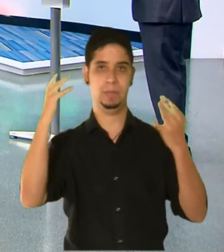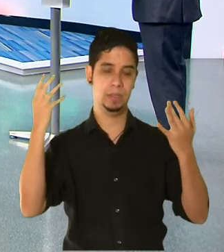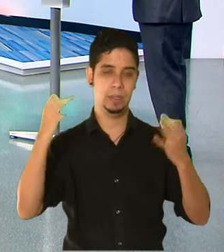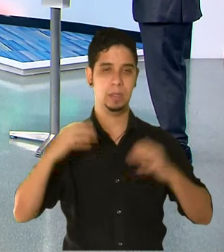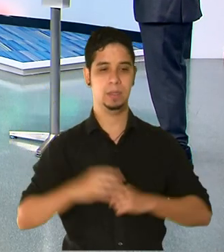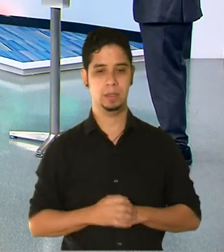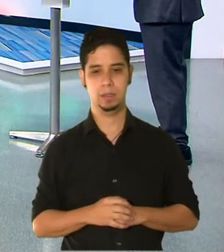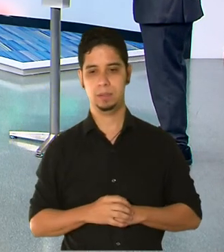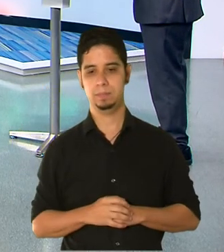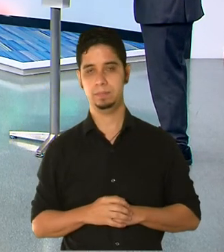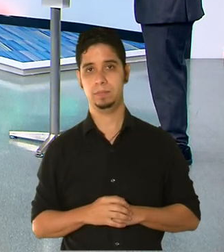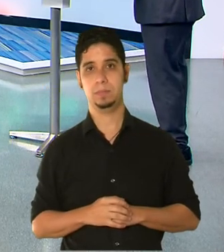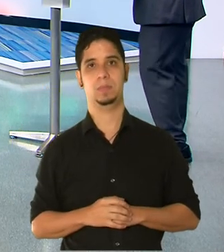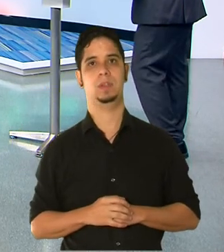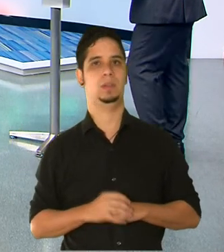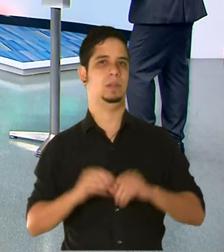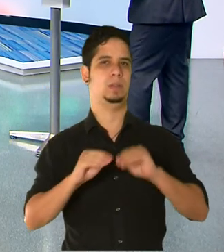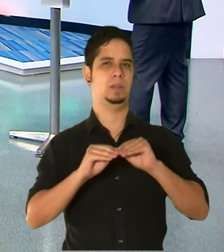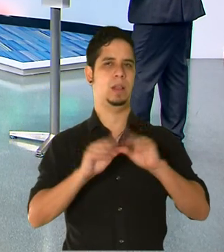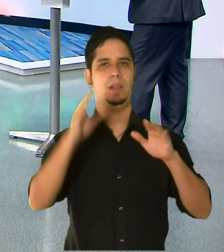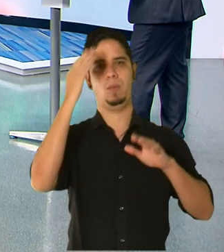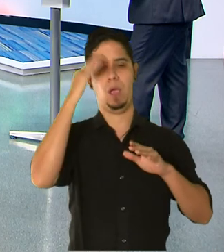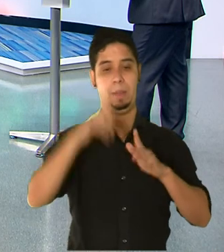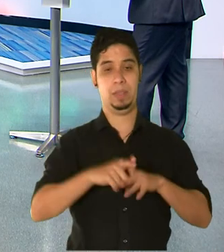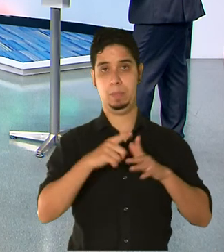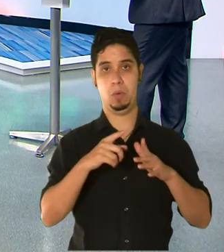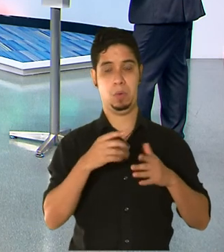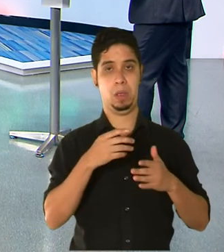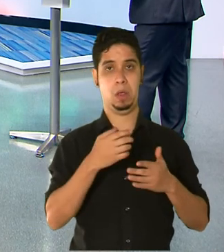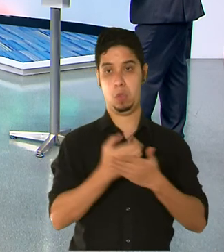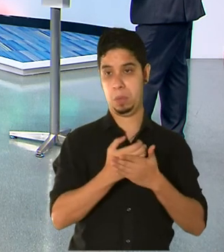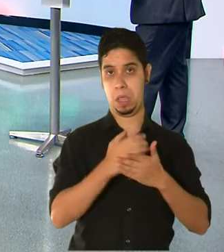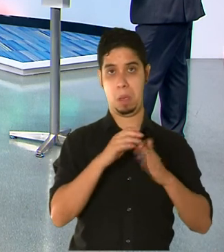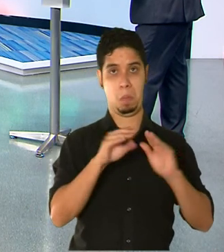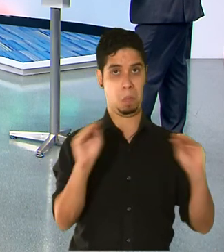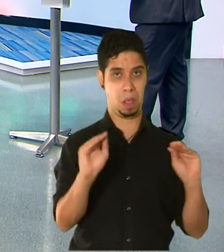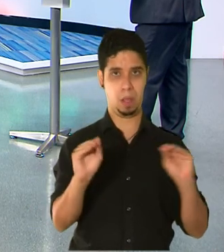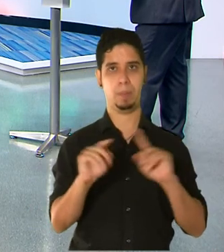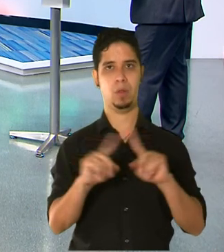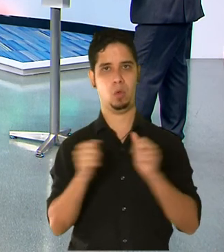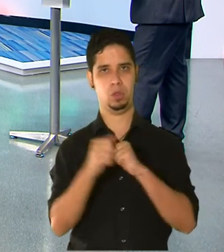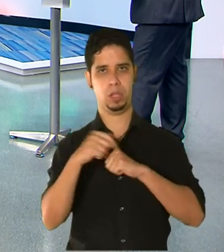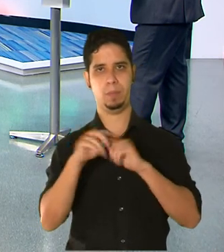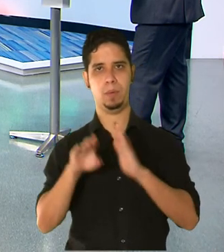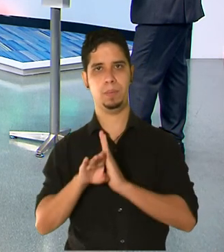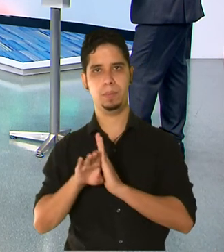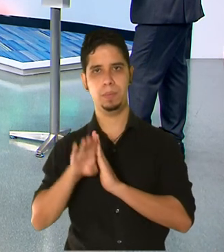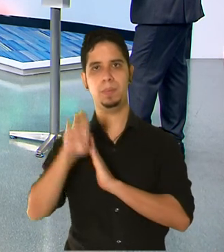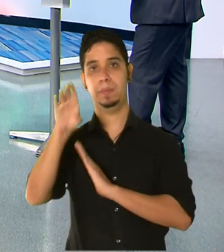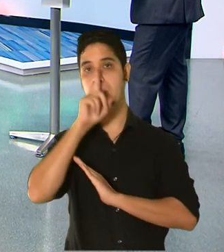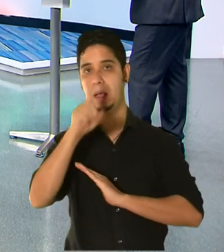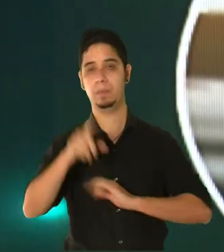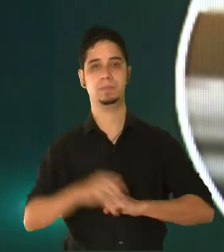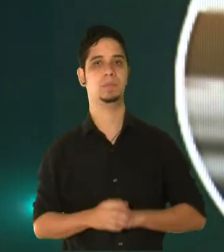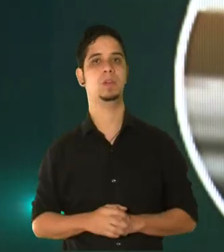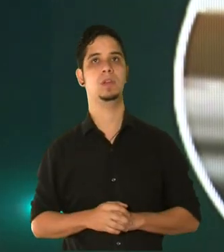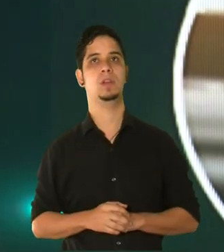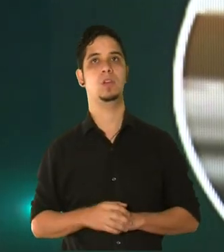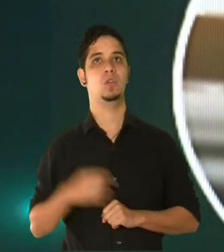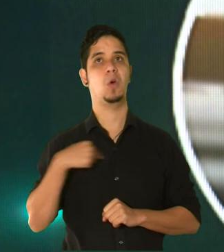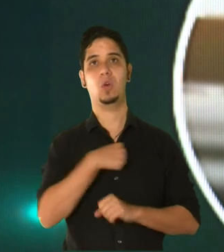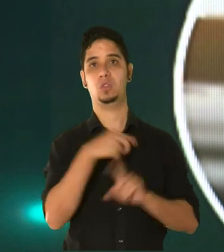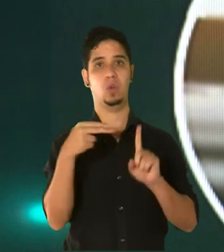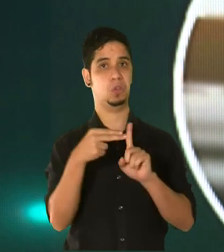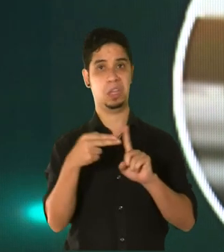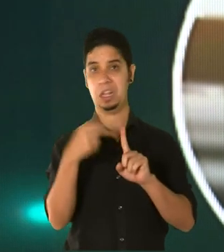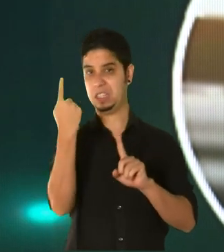que no hubo actividad económica pues en nuestro caso en nuestro hospedería fue de las pocas hospederías en puerto rico que nunca